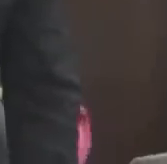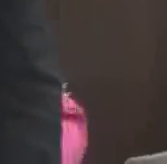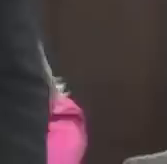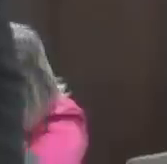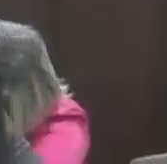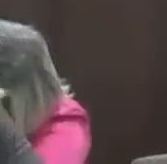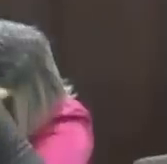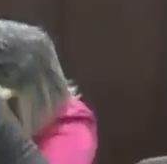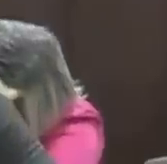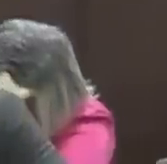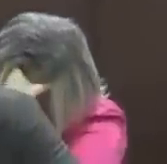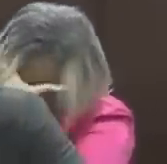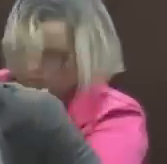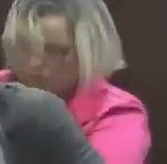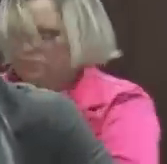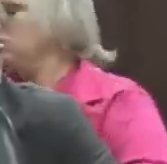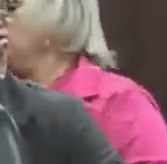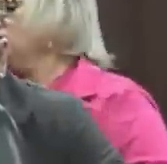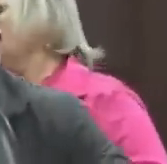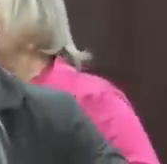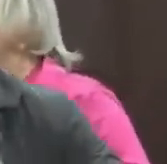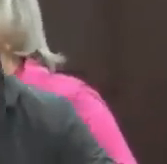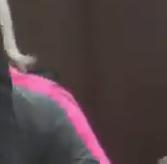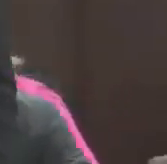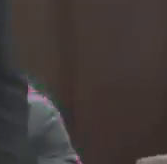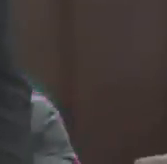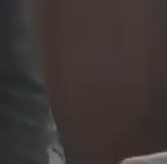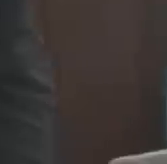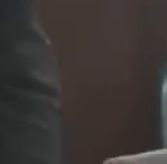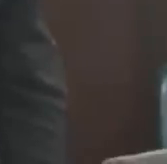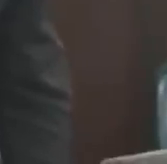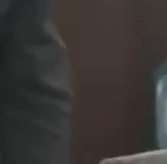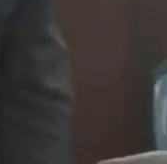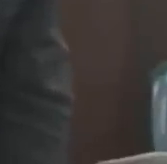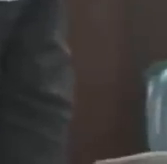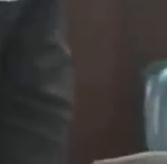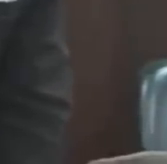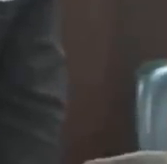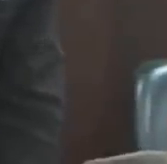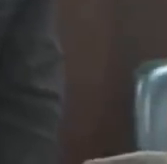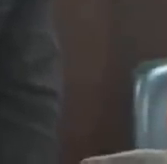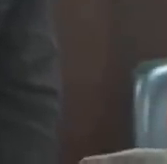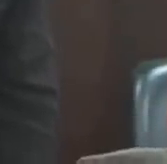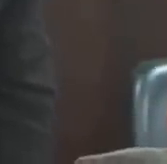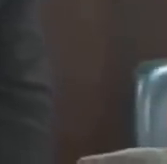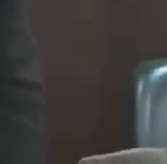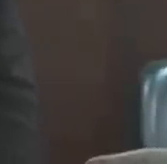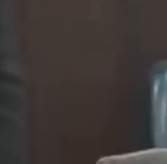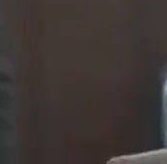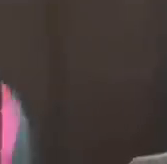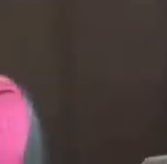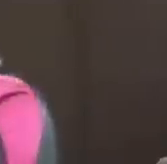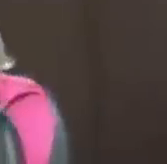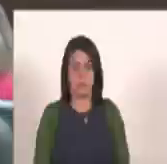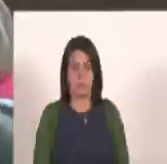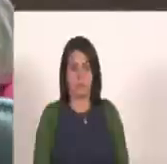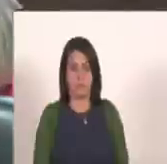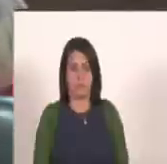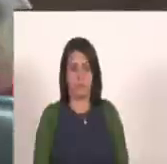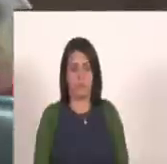oposición democrática que hace vida en el Parlamento, nos sumamos de forma positiva a este proyecto de acuerdo en